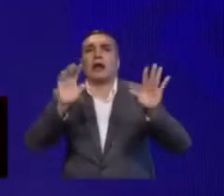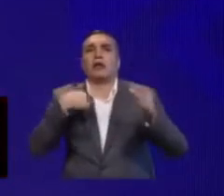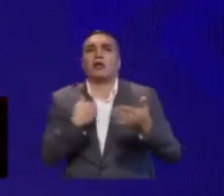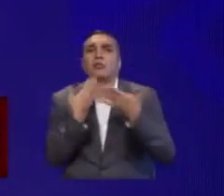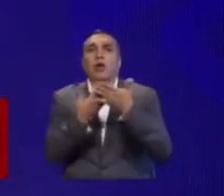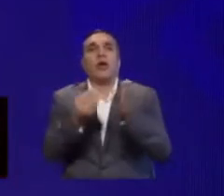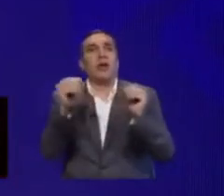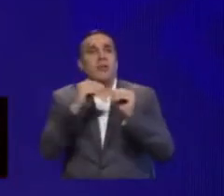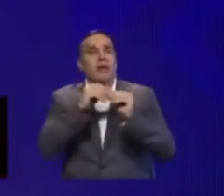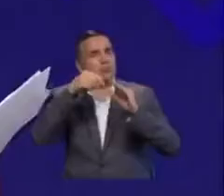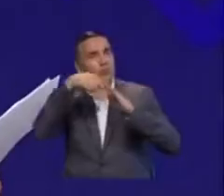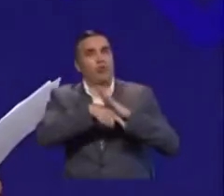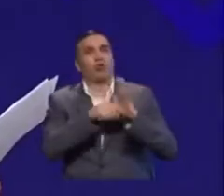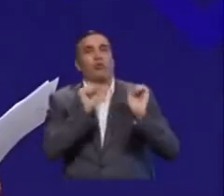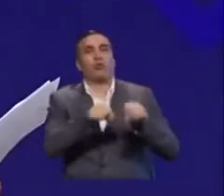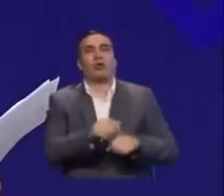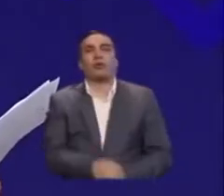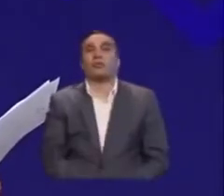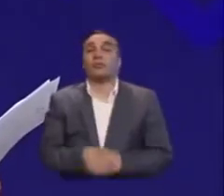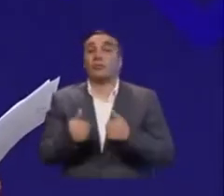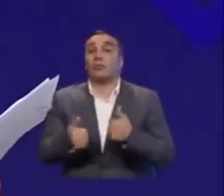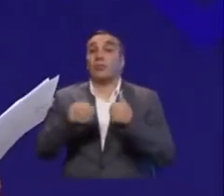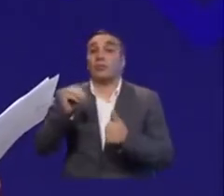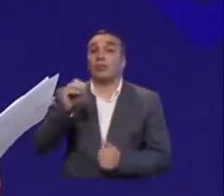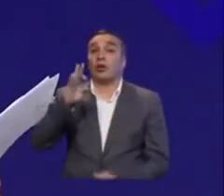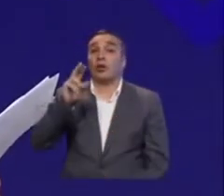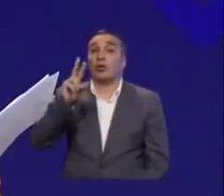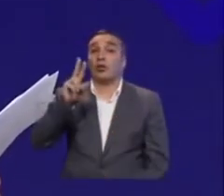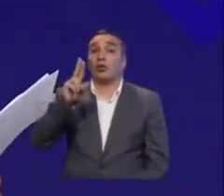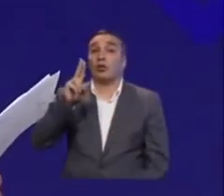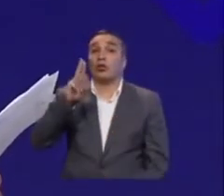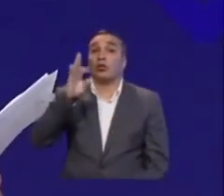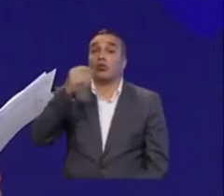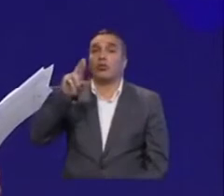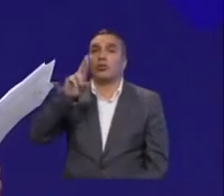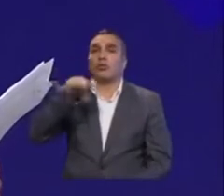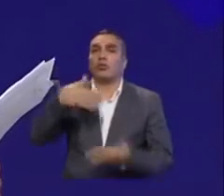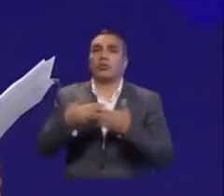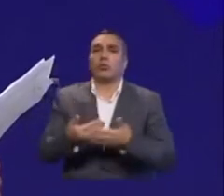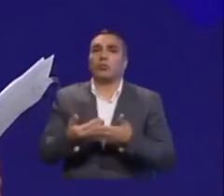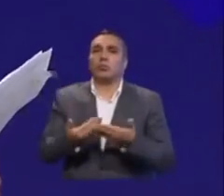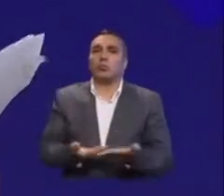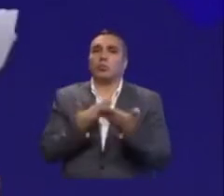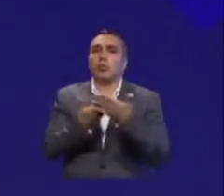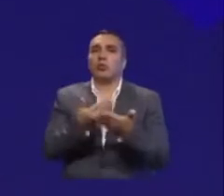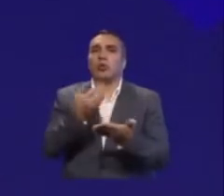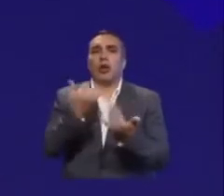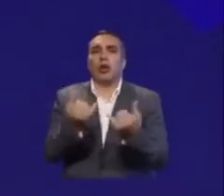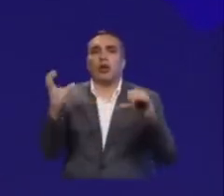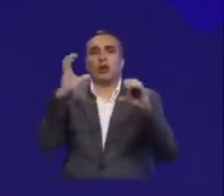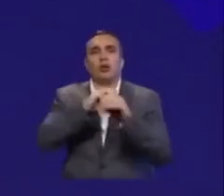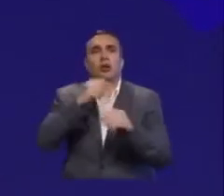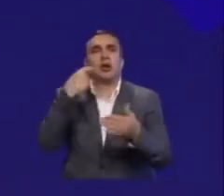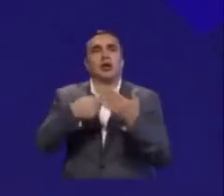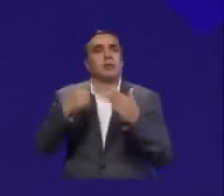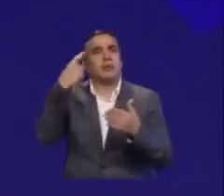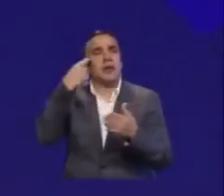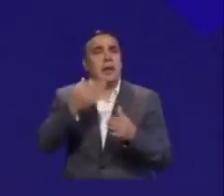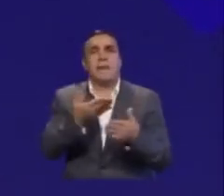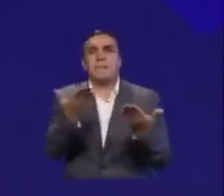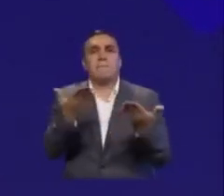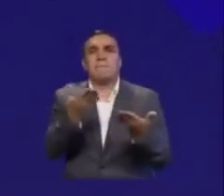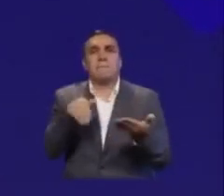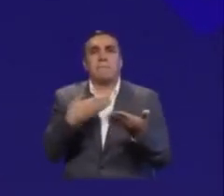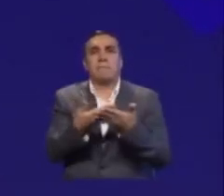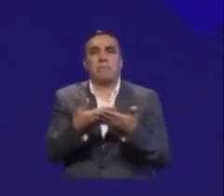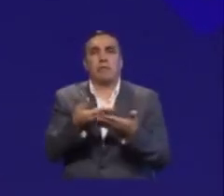a ustedes. Candidato Montúfar, es su turno. De todas las propuestas que ha escuchado usted aquí esta noche, ¿cuál le parece la más alejada